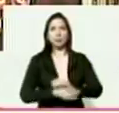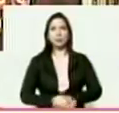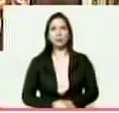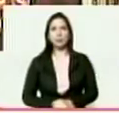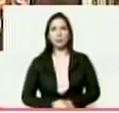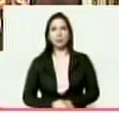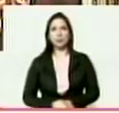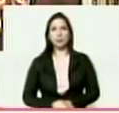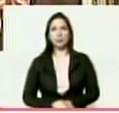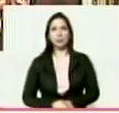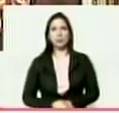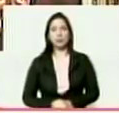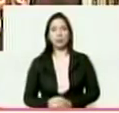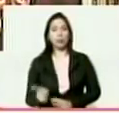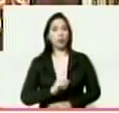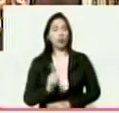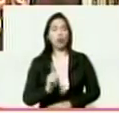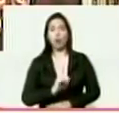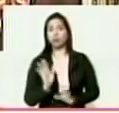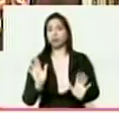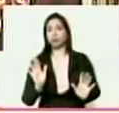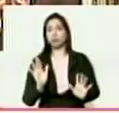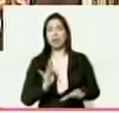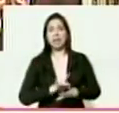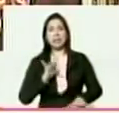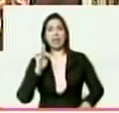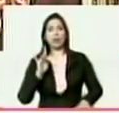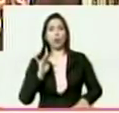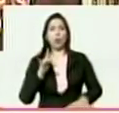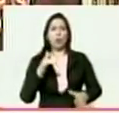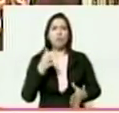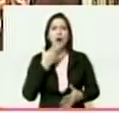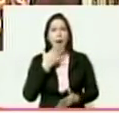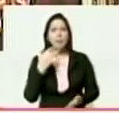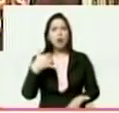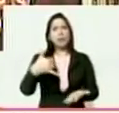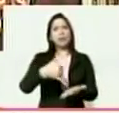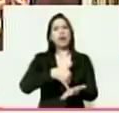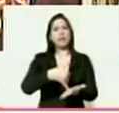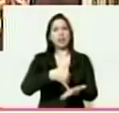no está exento de debilidades.